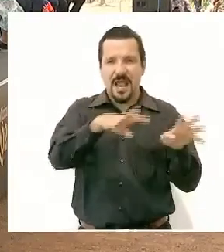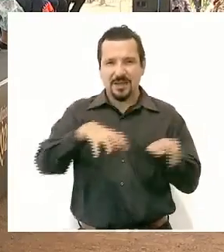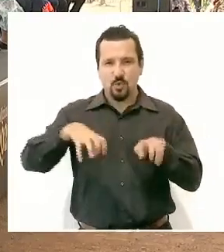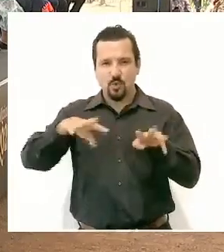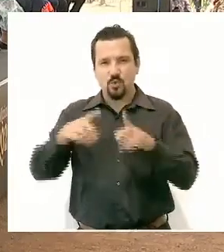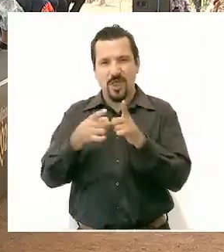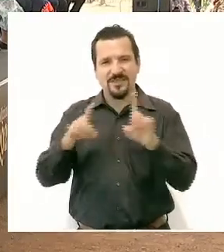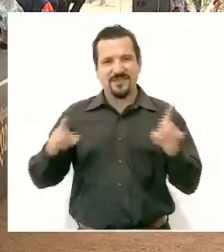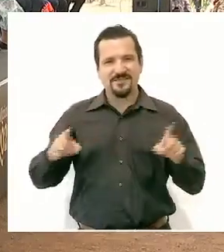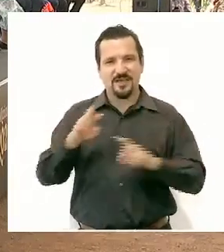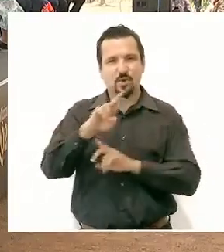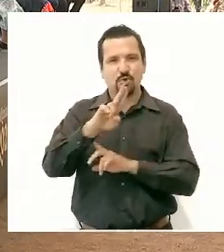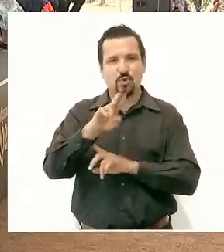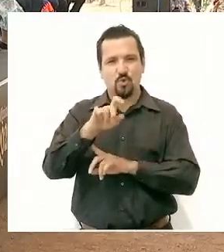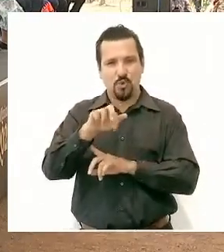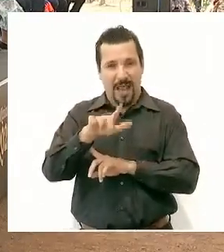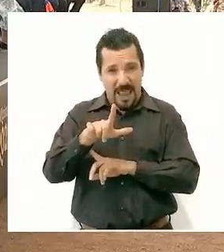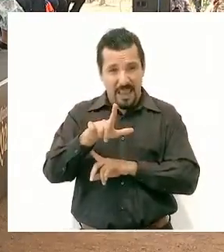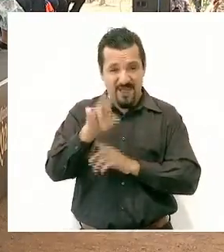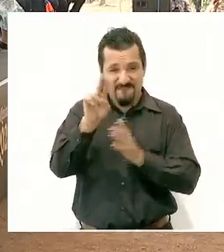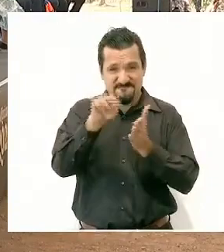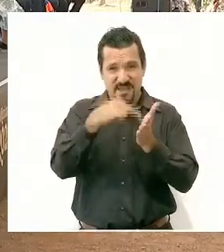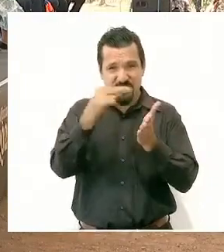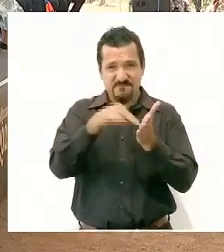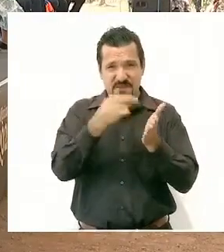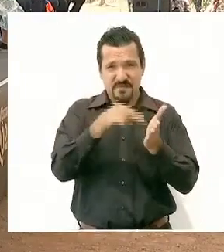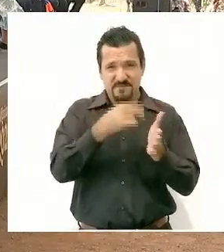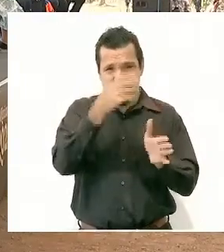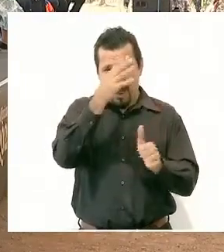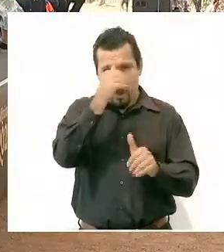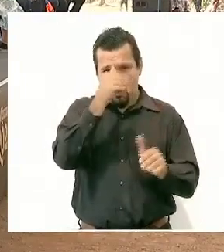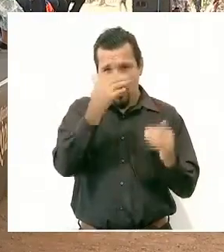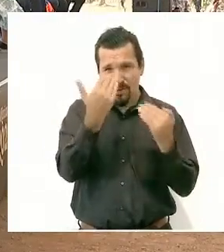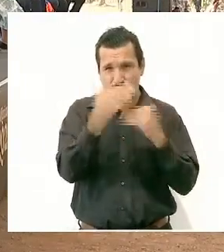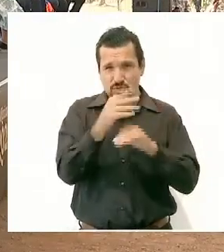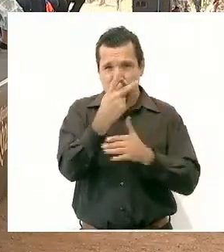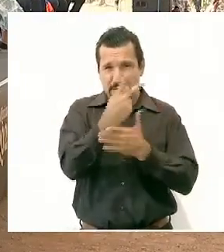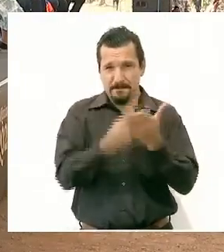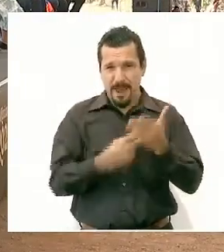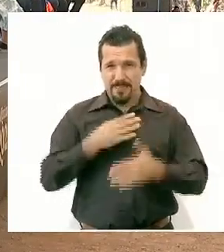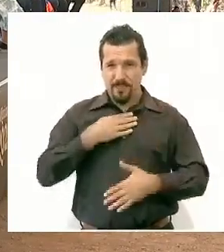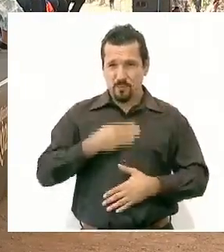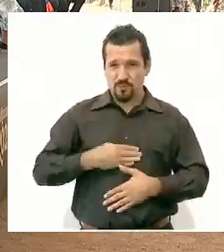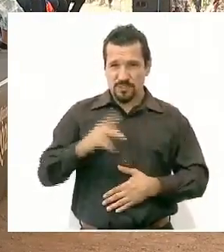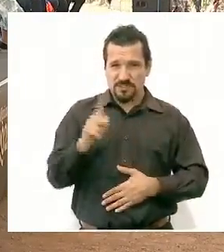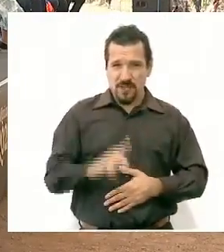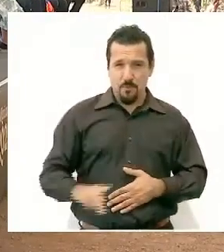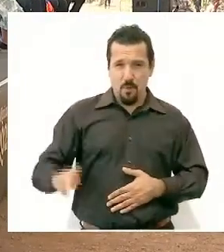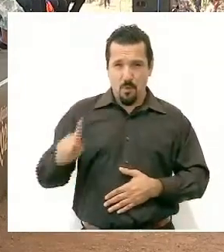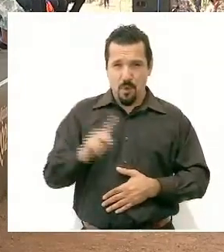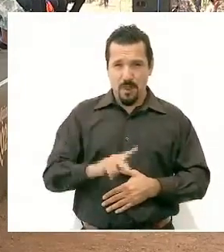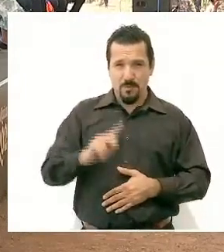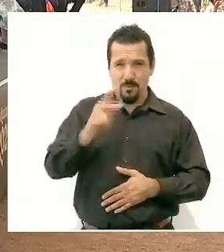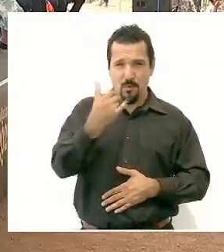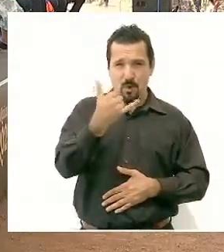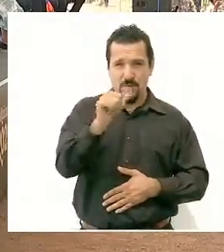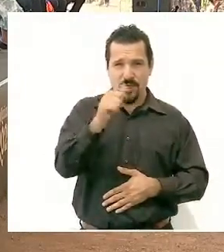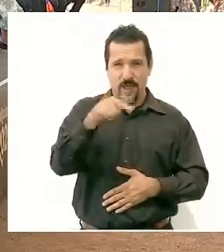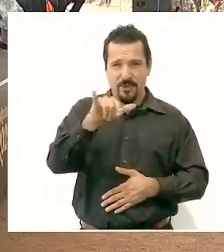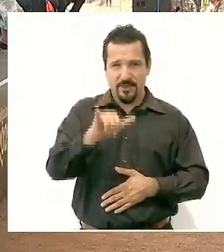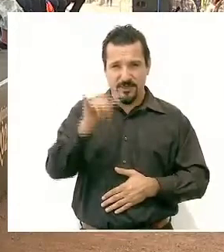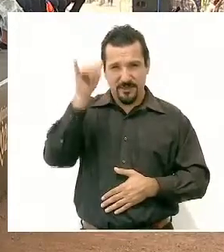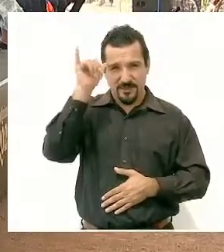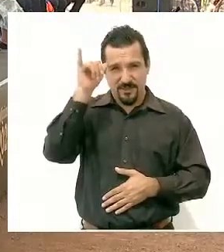Desarrollo Rural llevarán a cabo la firma de los acuerdos sobre el Plan de Justicia del Pueblo Yaqui.